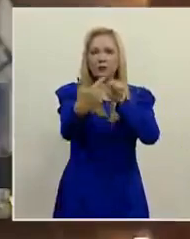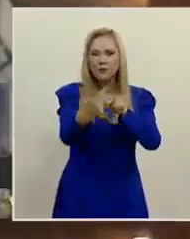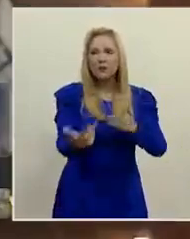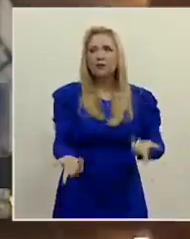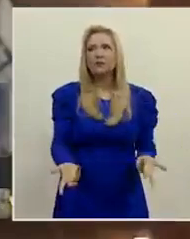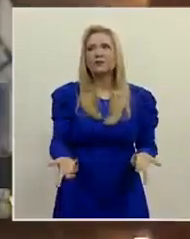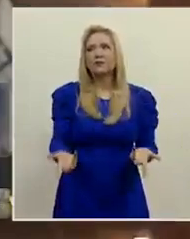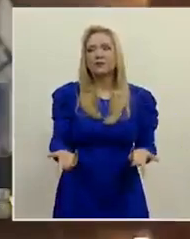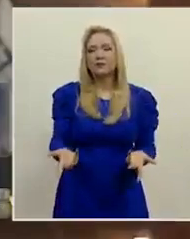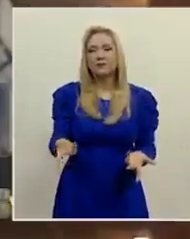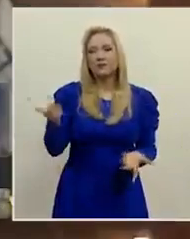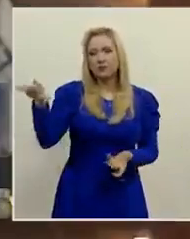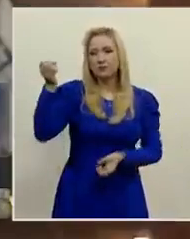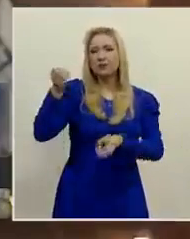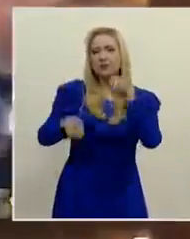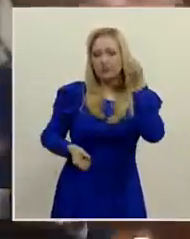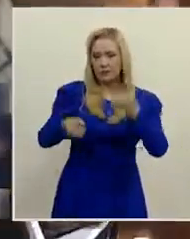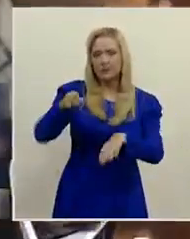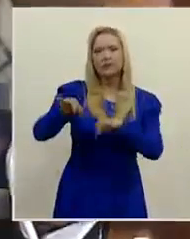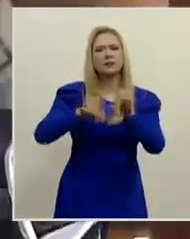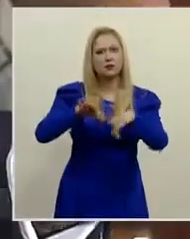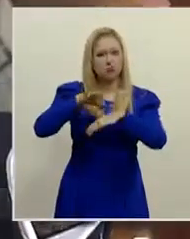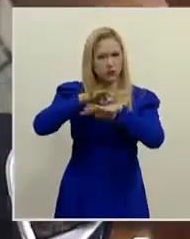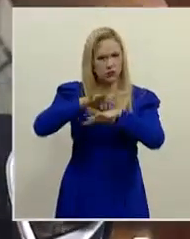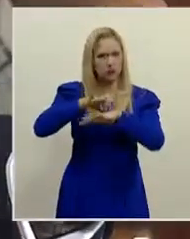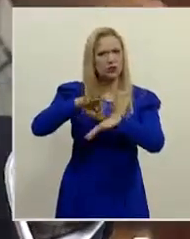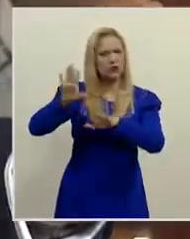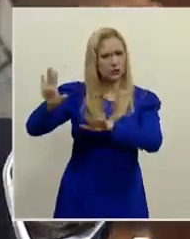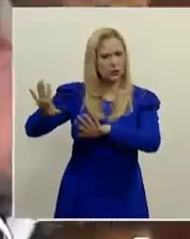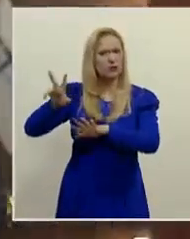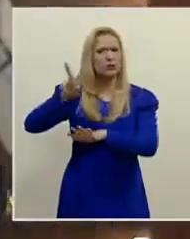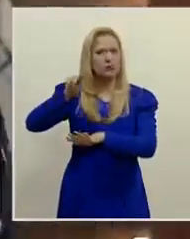decisiones de la Corte vía el canal,